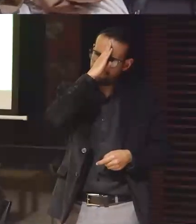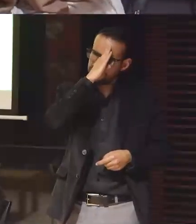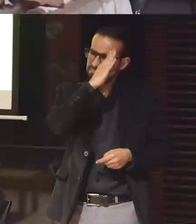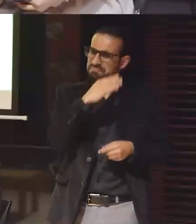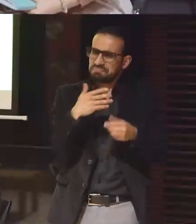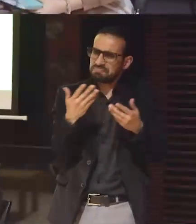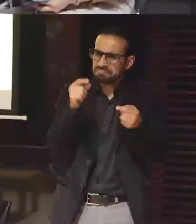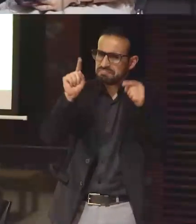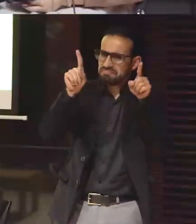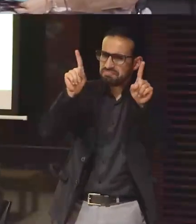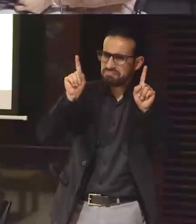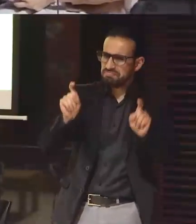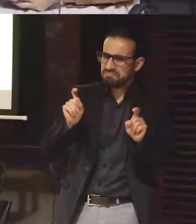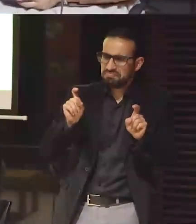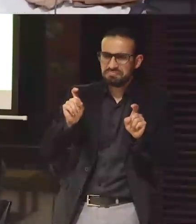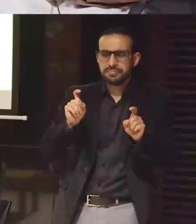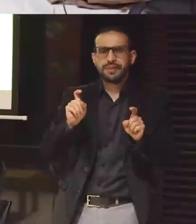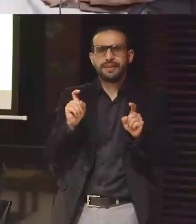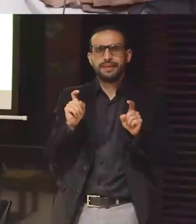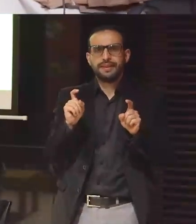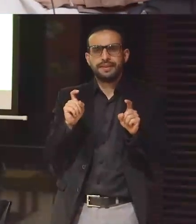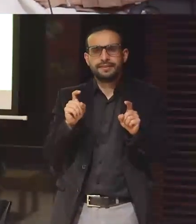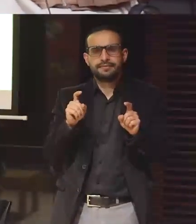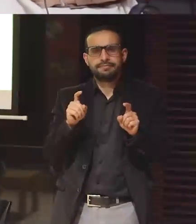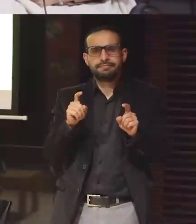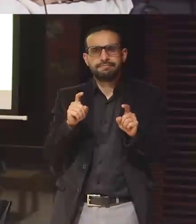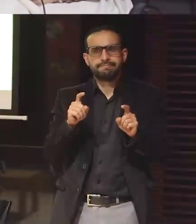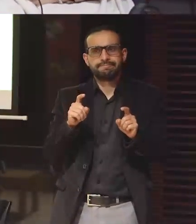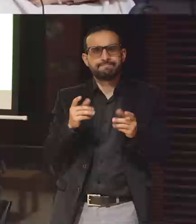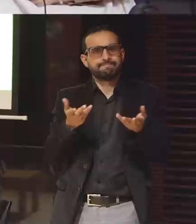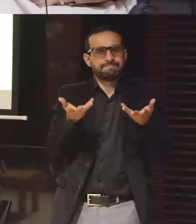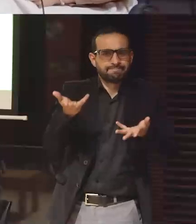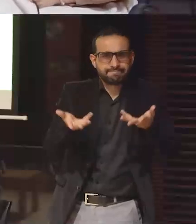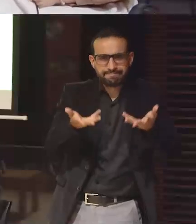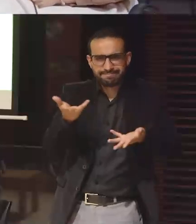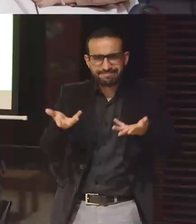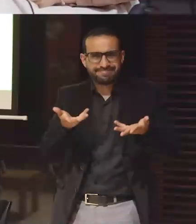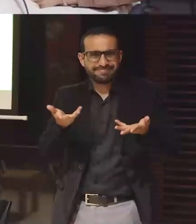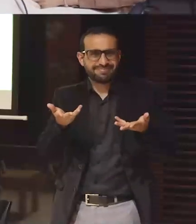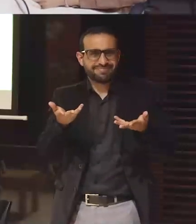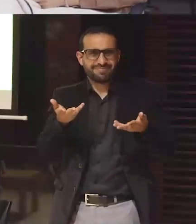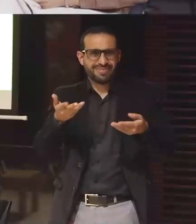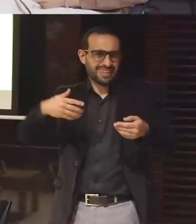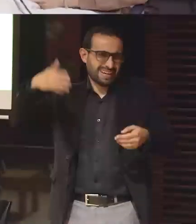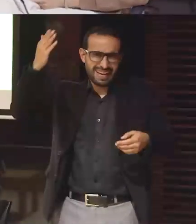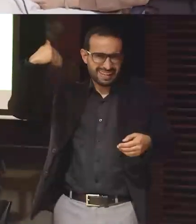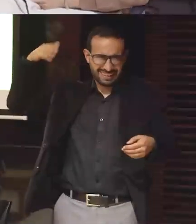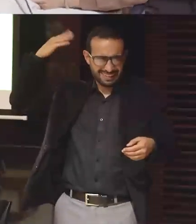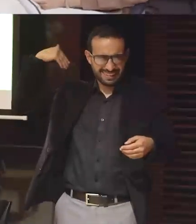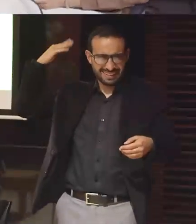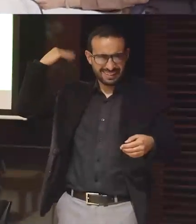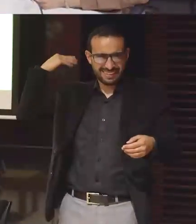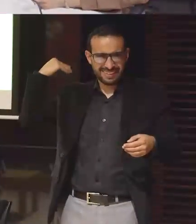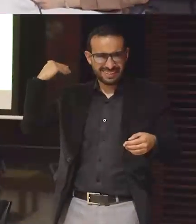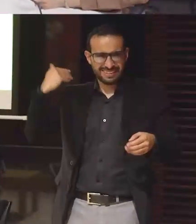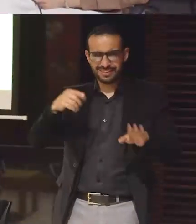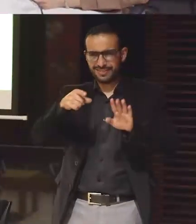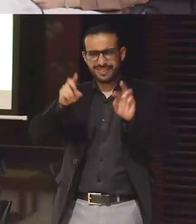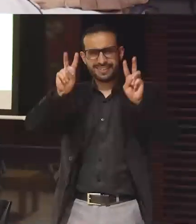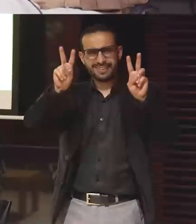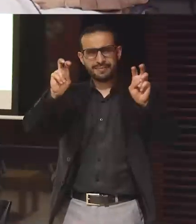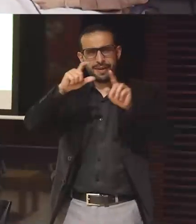respecto de pronto a la negligencia que hubo inicialmente con respecto a la